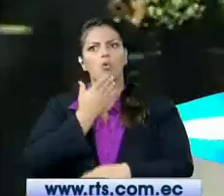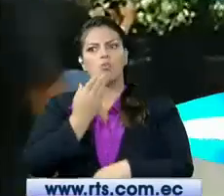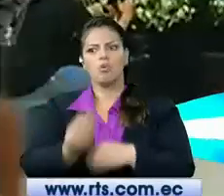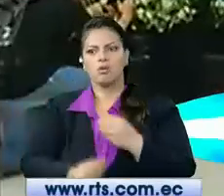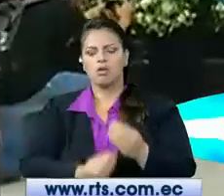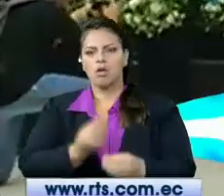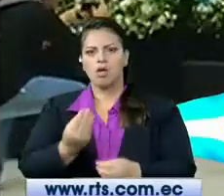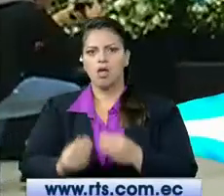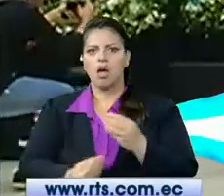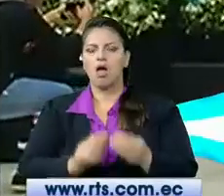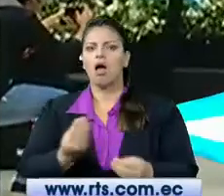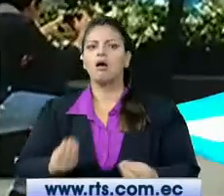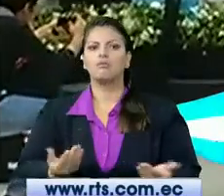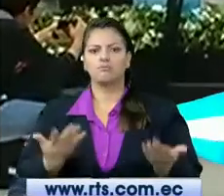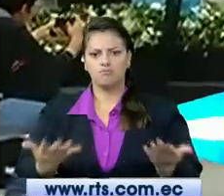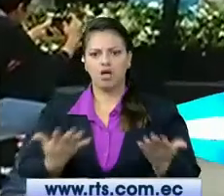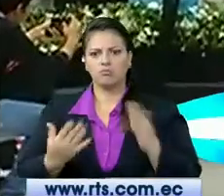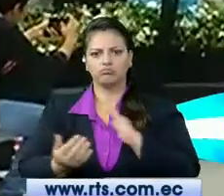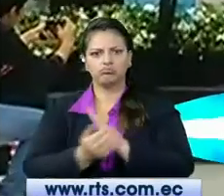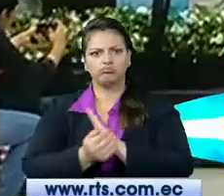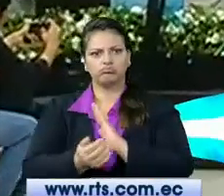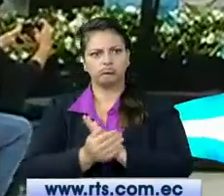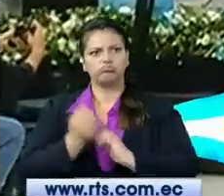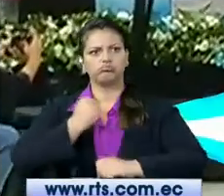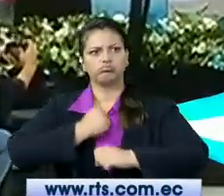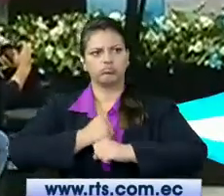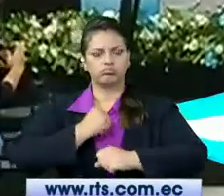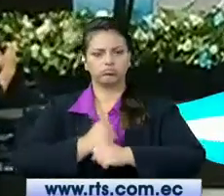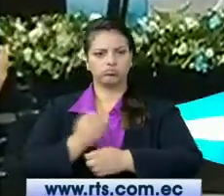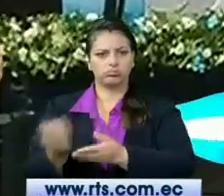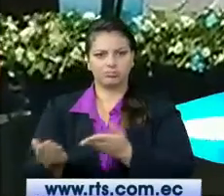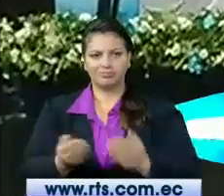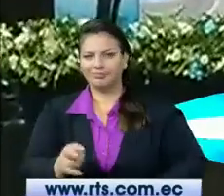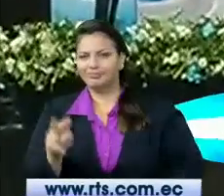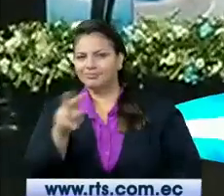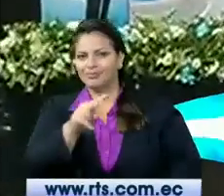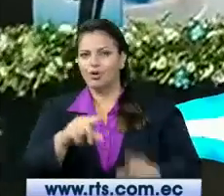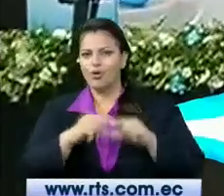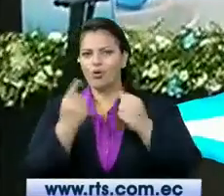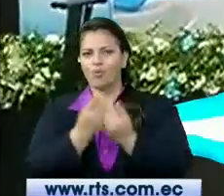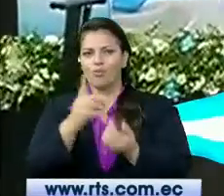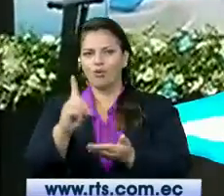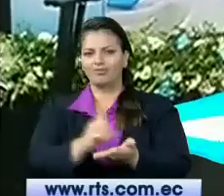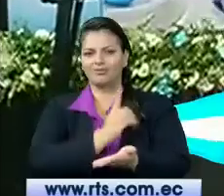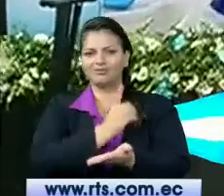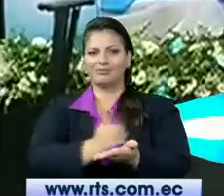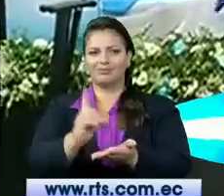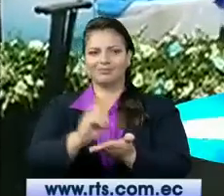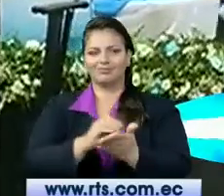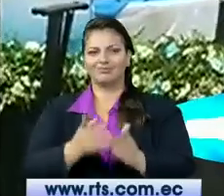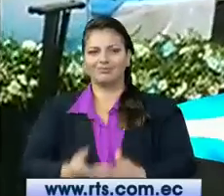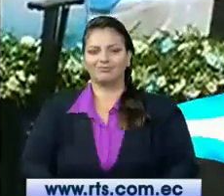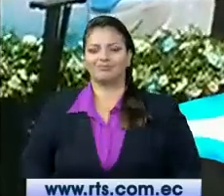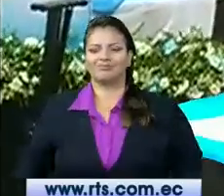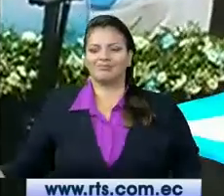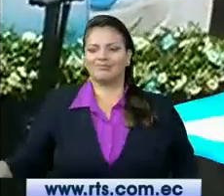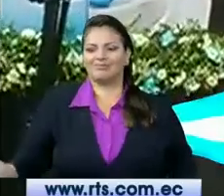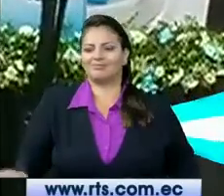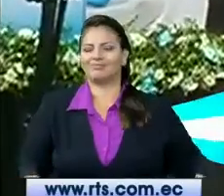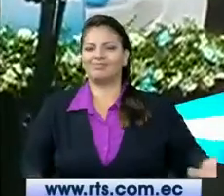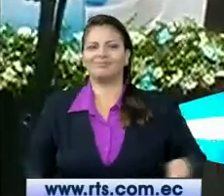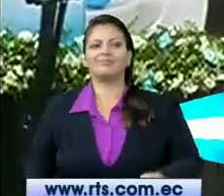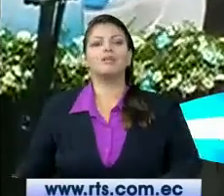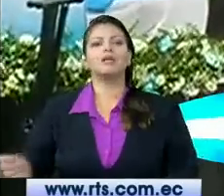el arte en su conocimiento. Así como vemos también al fondo, este grupo de danza folclórica que está en estos instantes haciendo un ensayo de